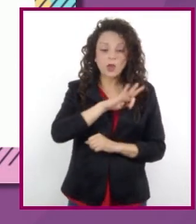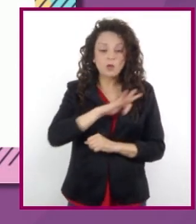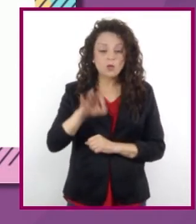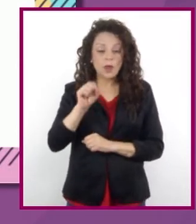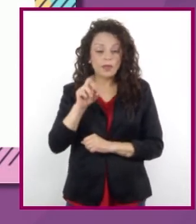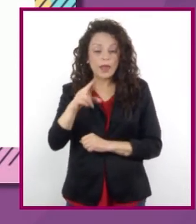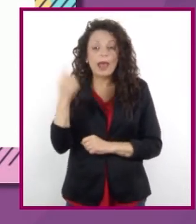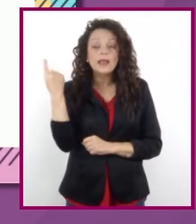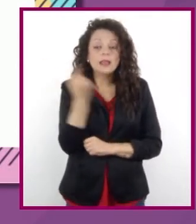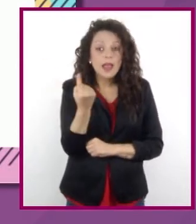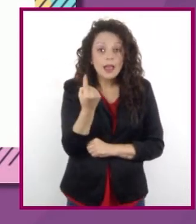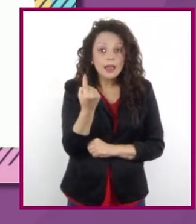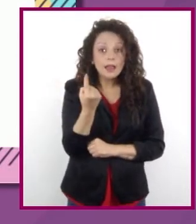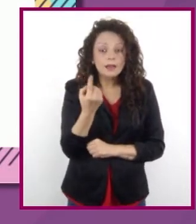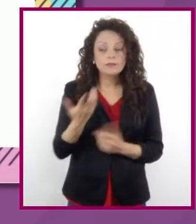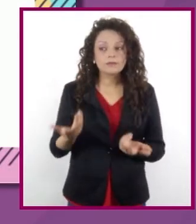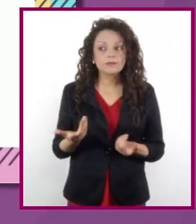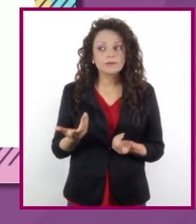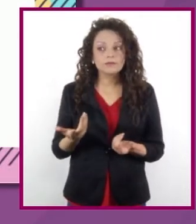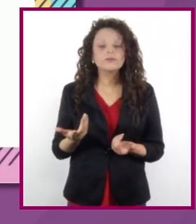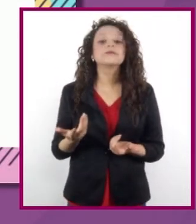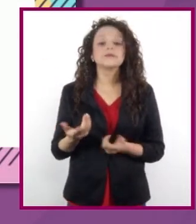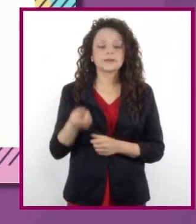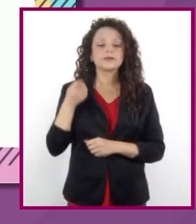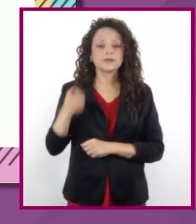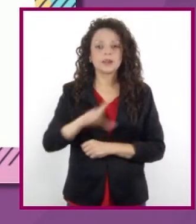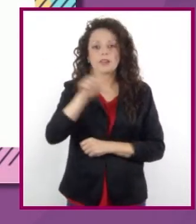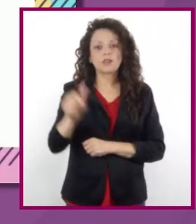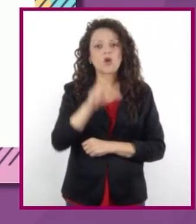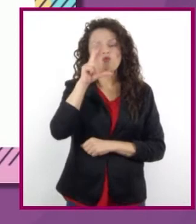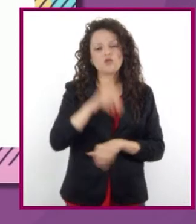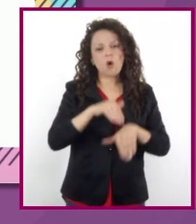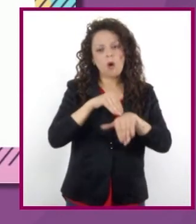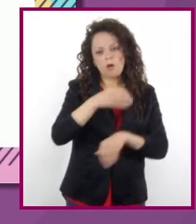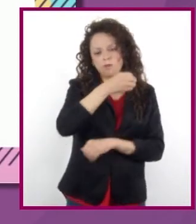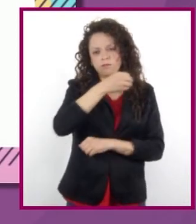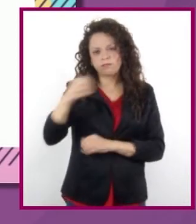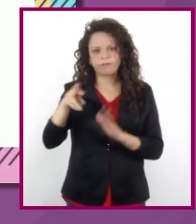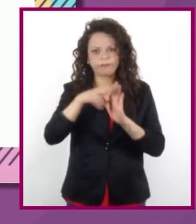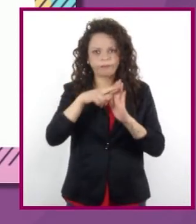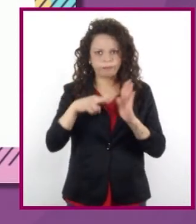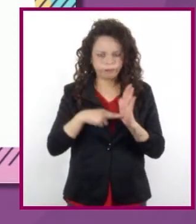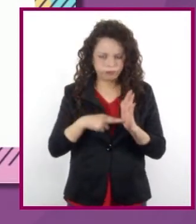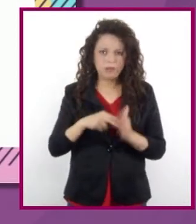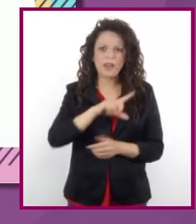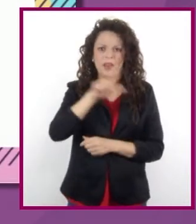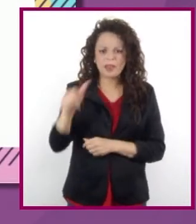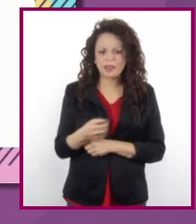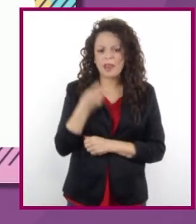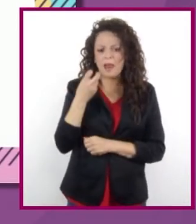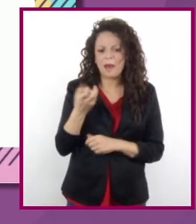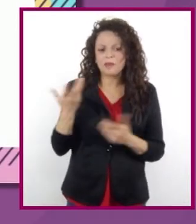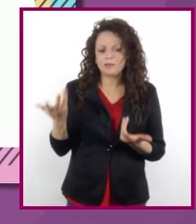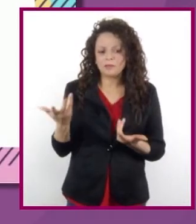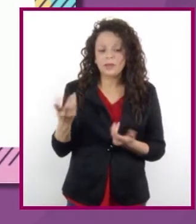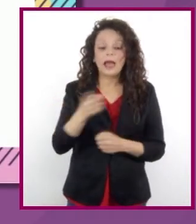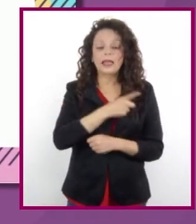momento no sigan las reglas y en general les parece. Por ello hay que darle su